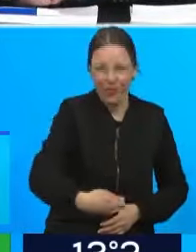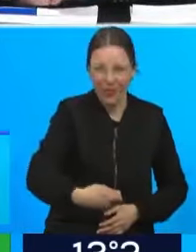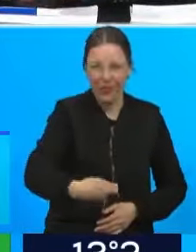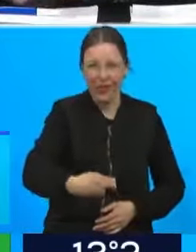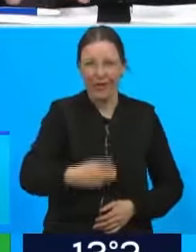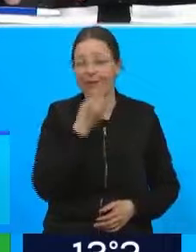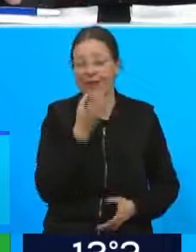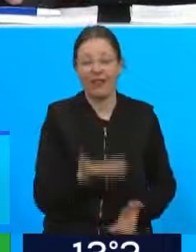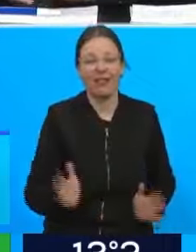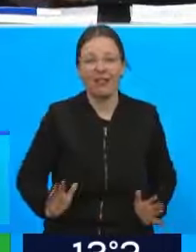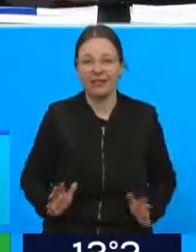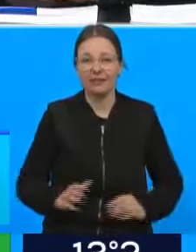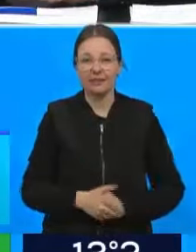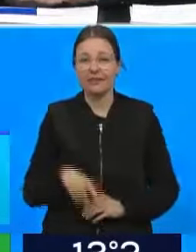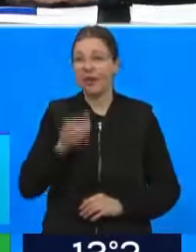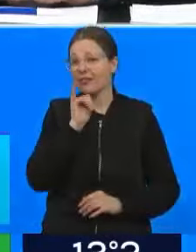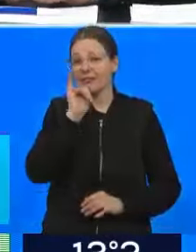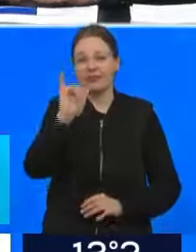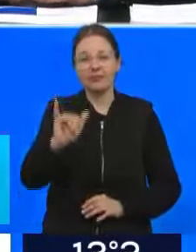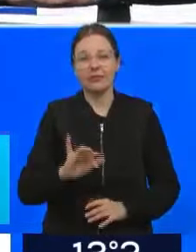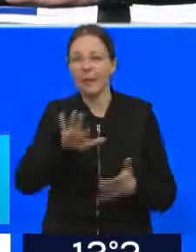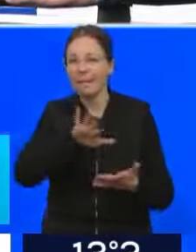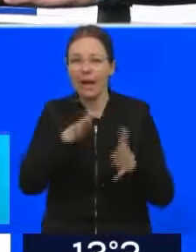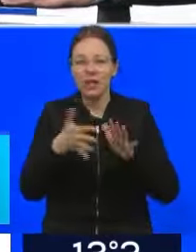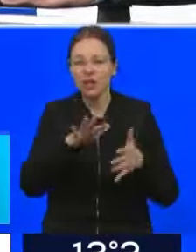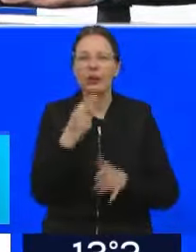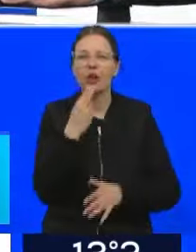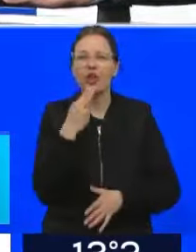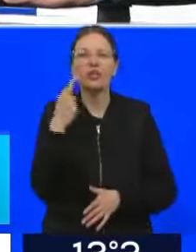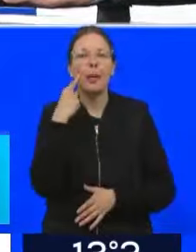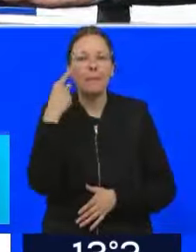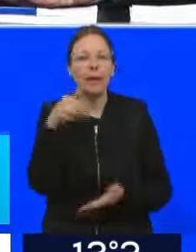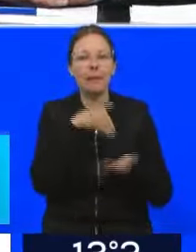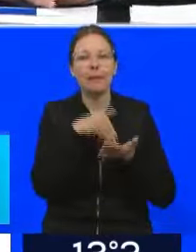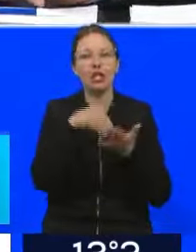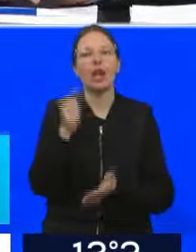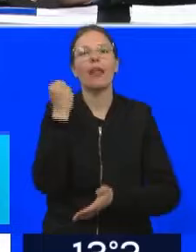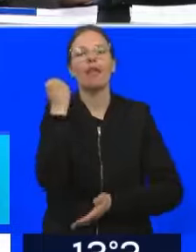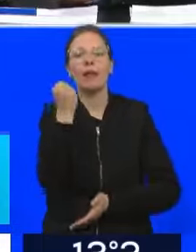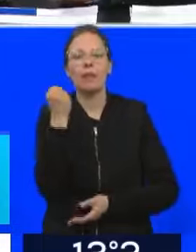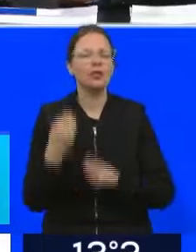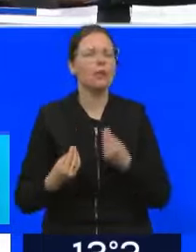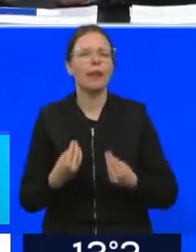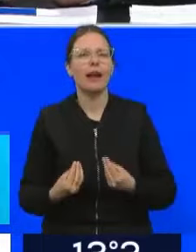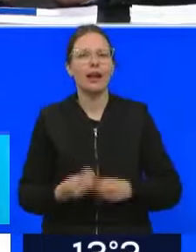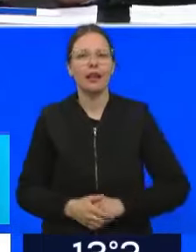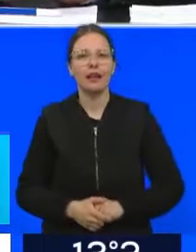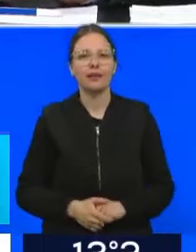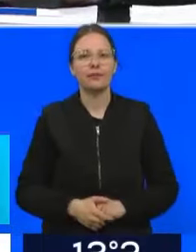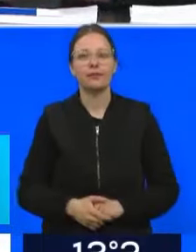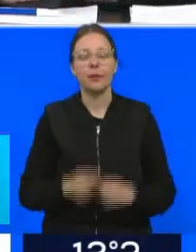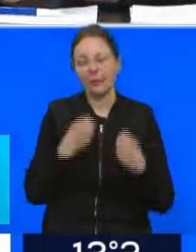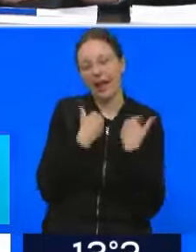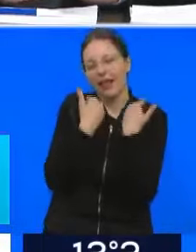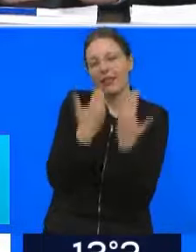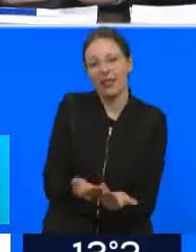tenía. Hoy se dijo claramente, serían aproximadamente 11 mil millones de pesos que van a estar destinados a este seguro